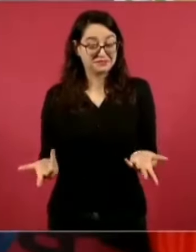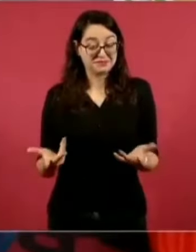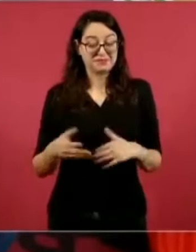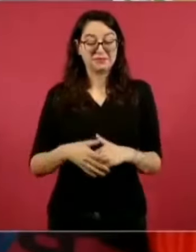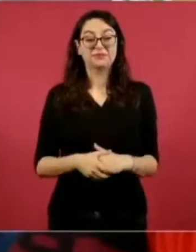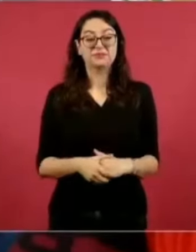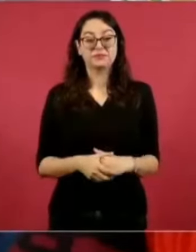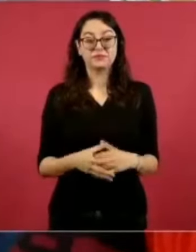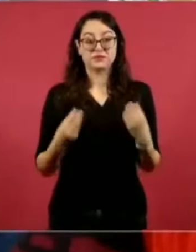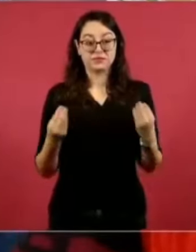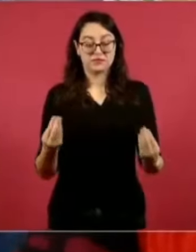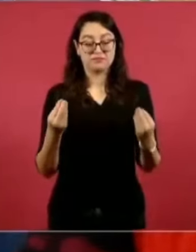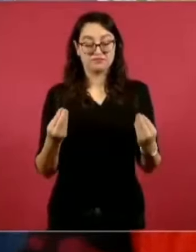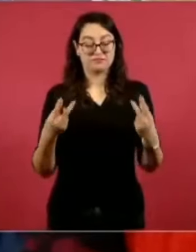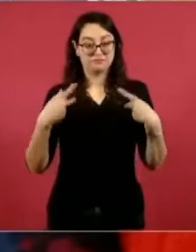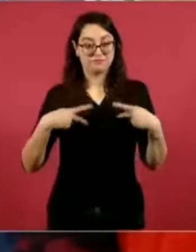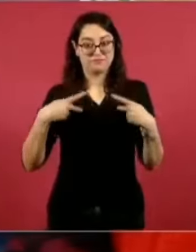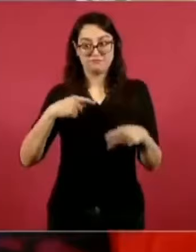Y